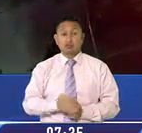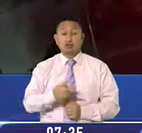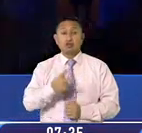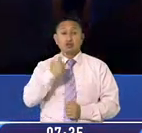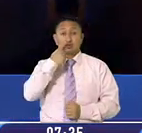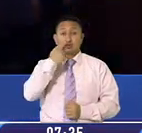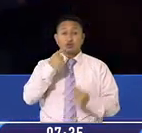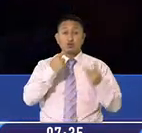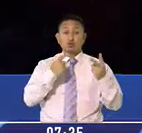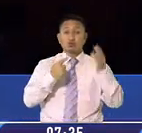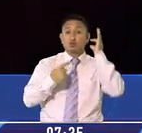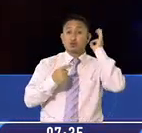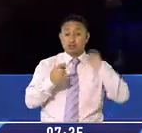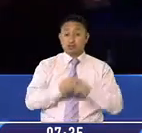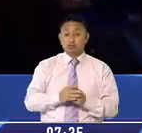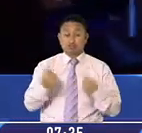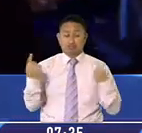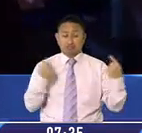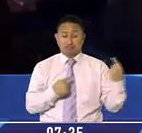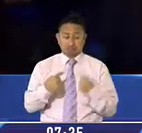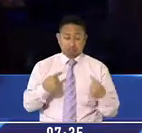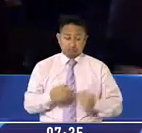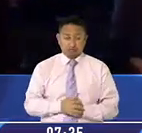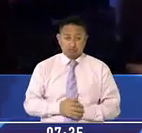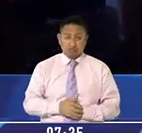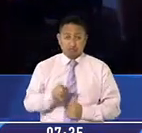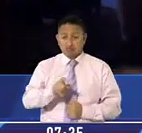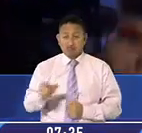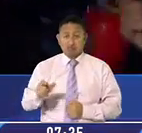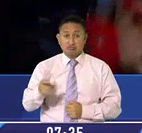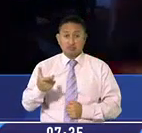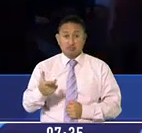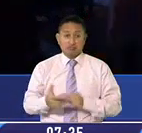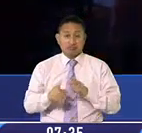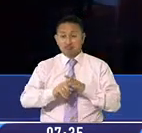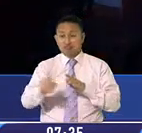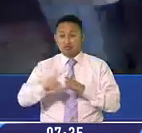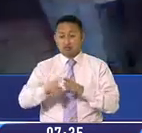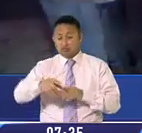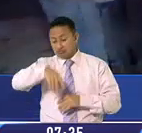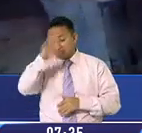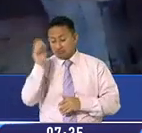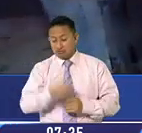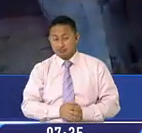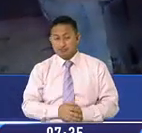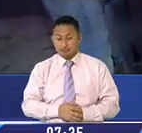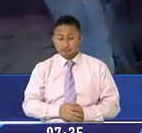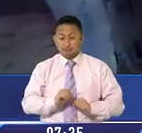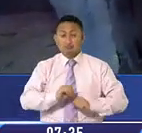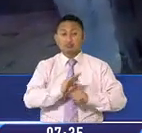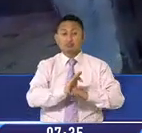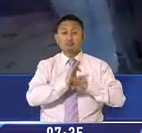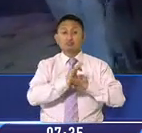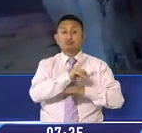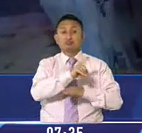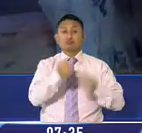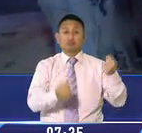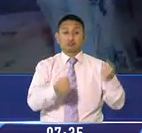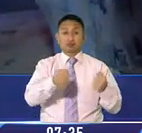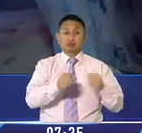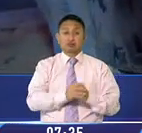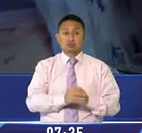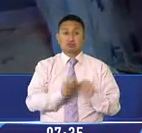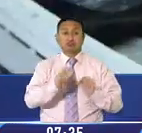dos mujeres y 2 hombres. Ahí salieron malheridos, pero en ese momento ya pues cogieron y se retiraron del lugar. Testigos afirman que en el carro se